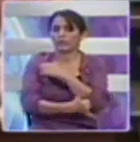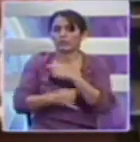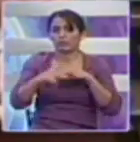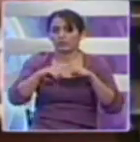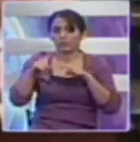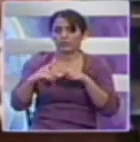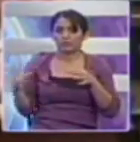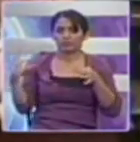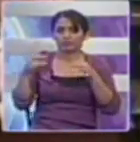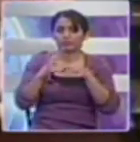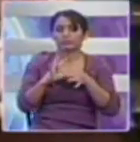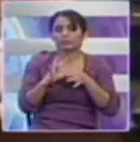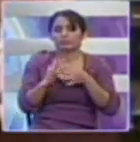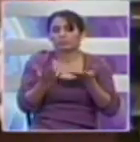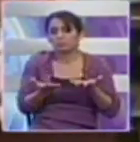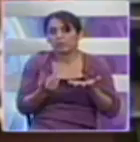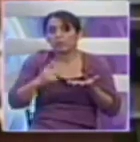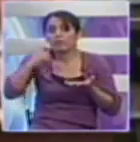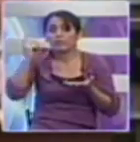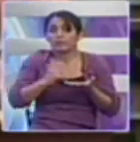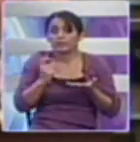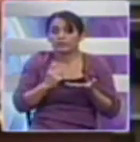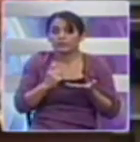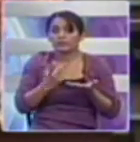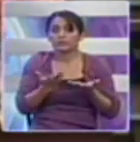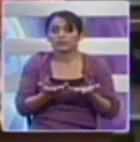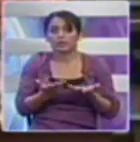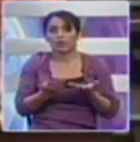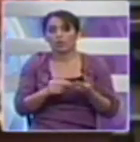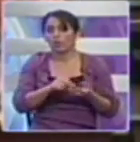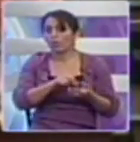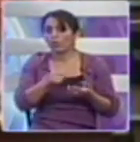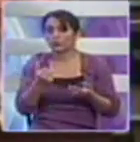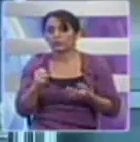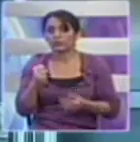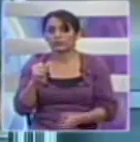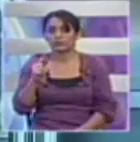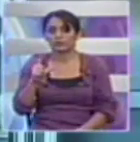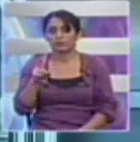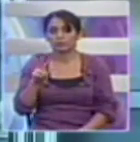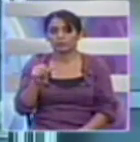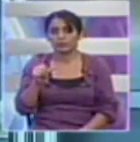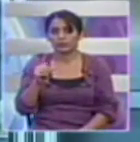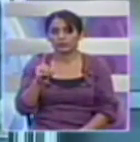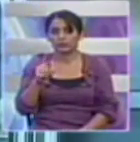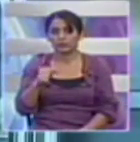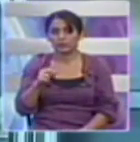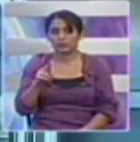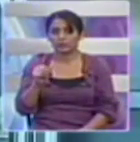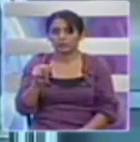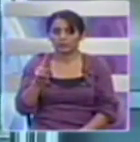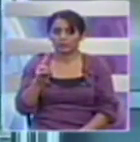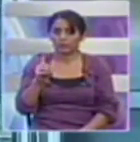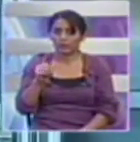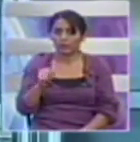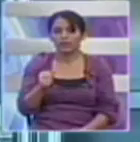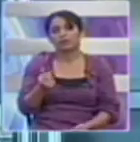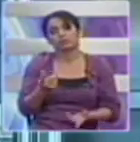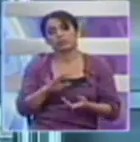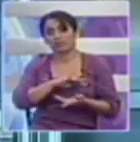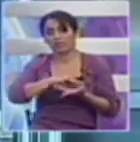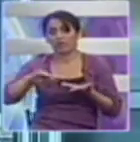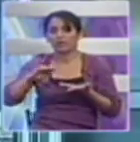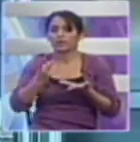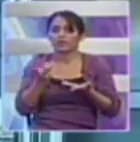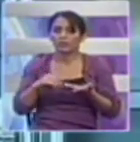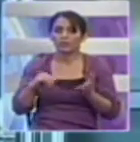señalan que para esto también sería necesaria la eliminación de las salvaguardias y modificar lo que tiene que ver en el impuesto a la salida de